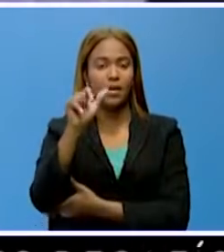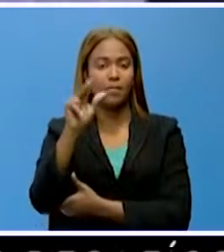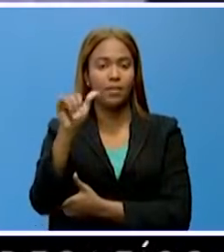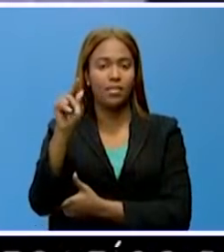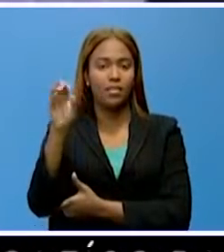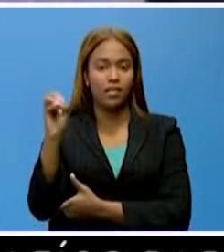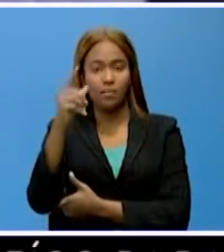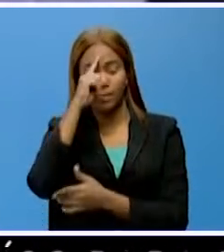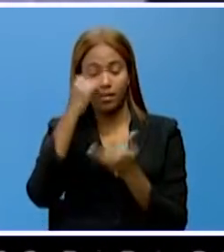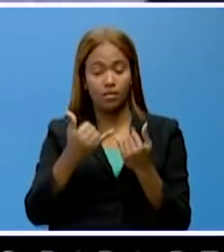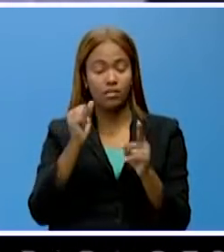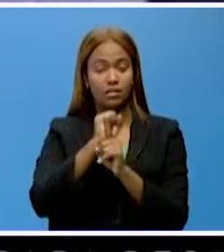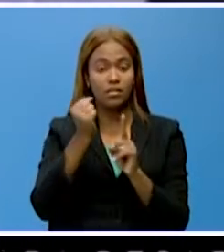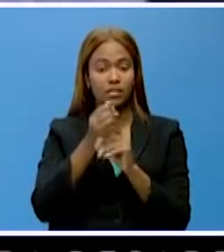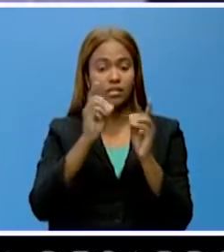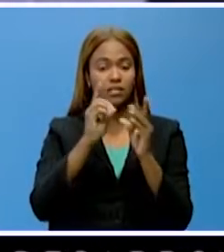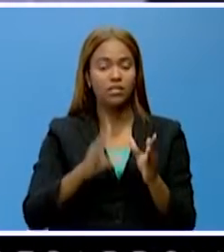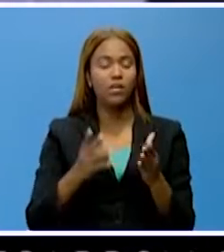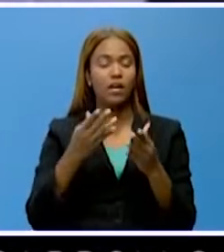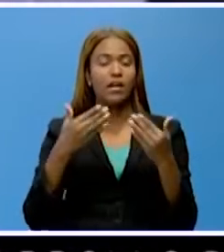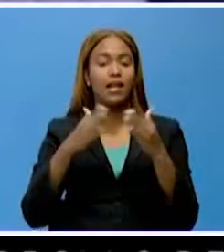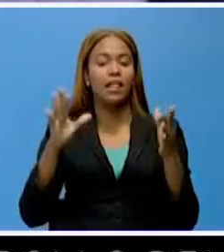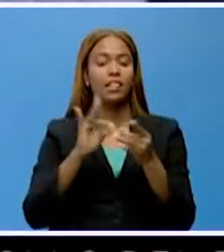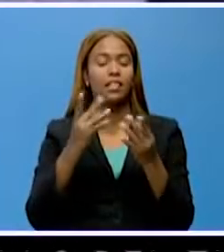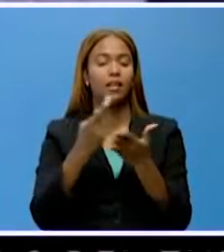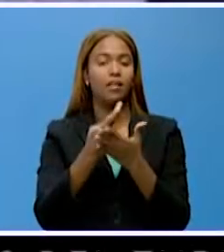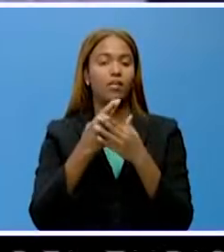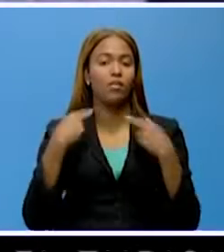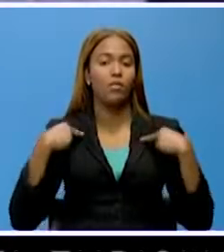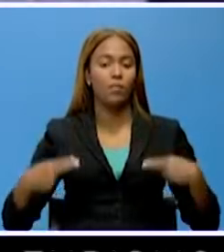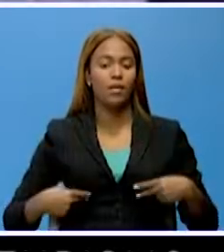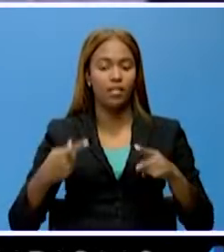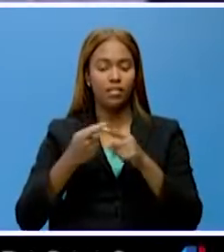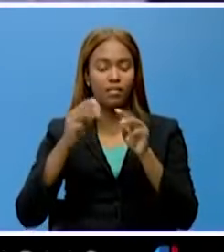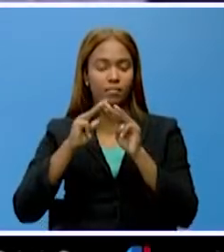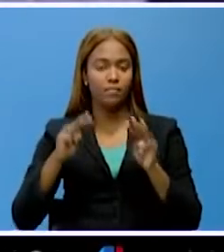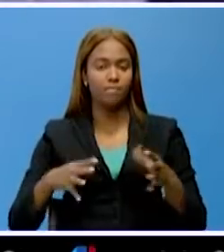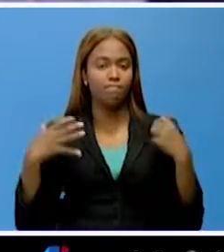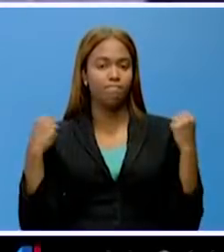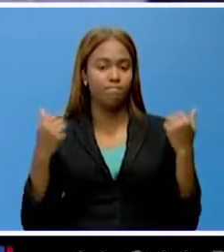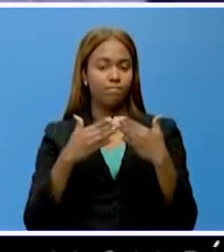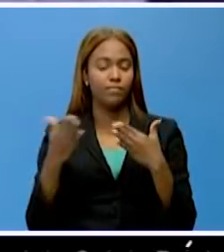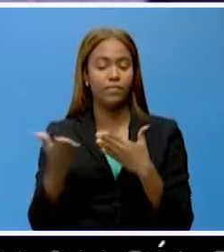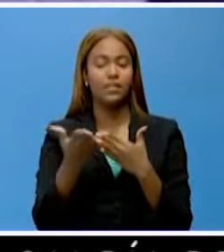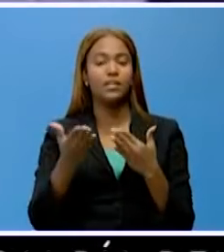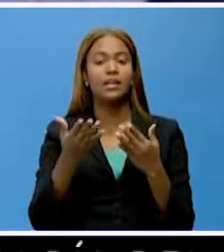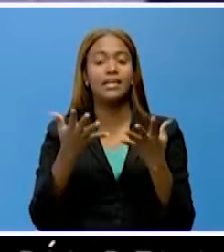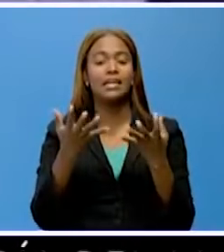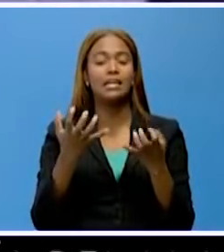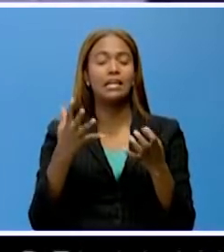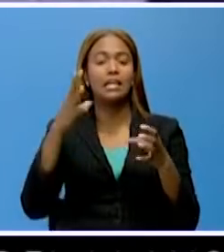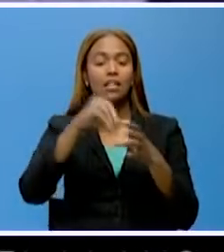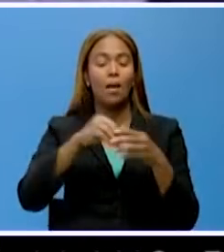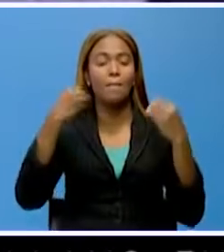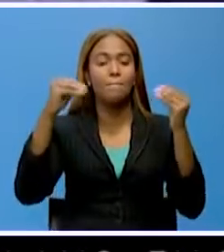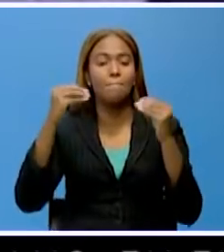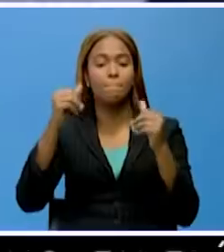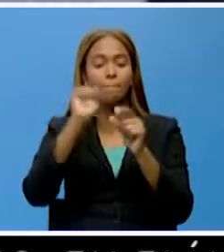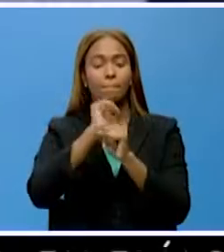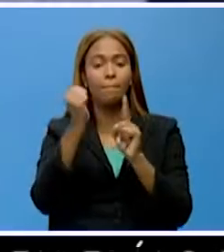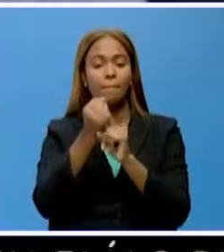y en este momento Director General de Recursos Humanos del Ministerio de Salud Pública, e intentaron vender las posiciones